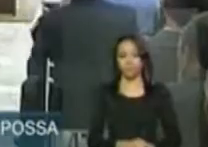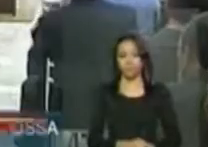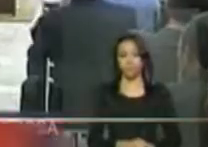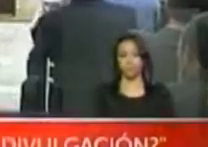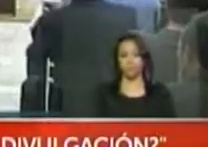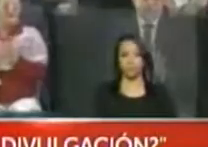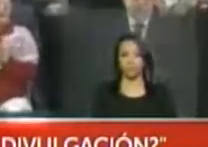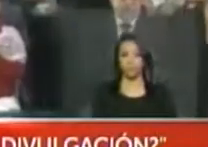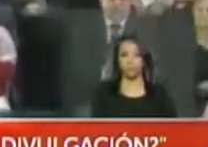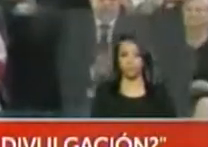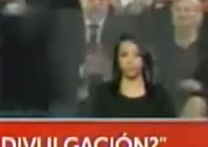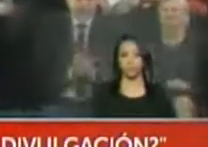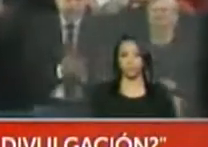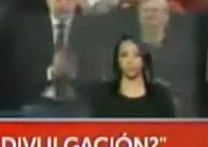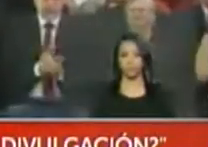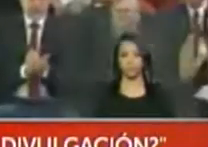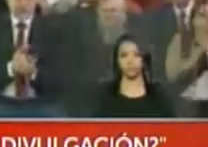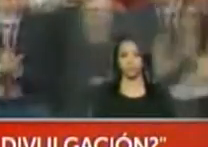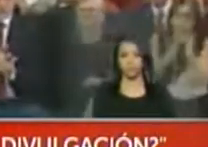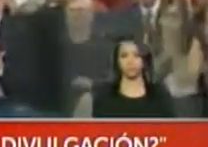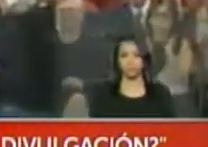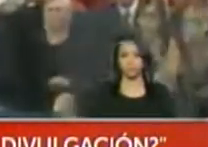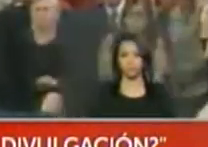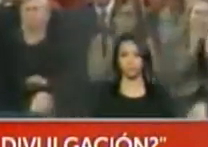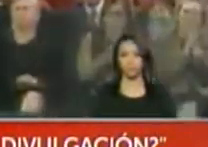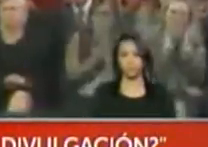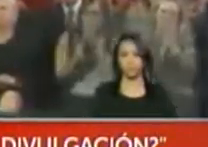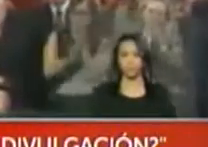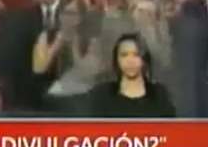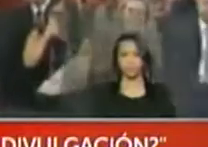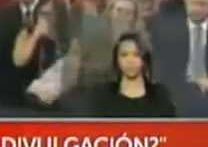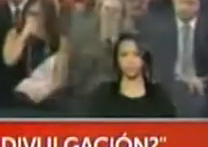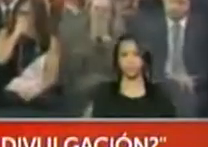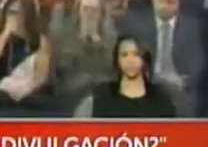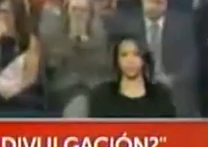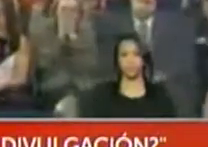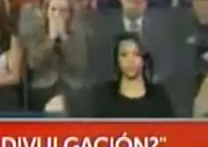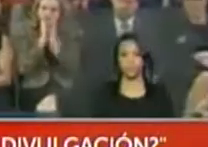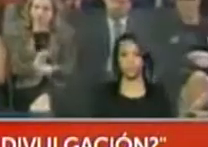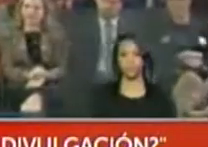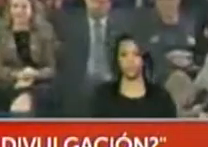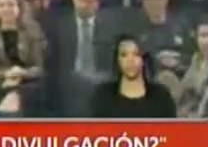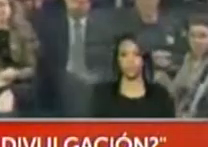Está hablando de ese papel que se divulgó, y bueno, lógicamente de los audios, ¿no?